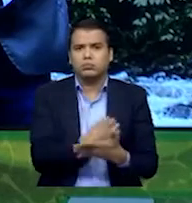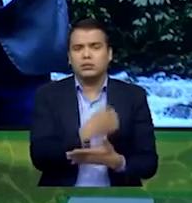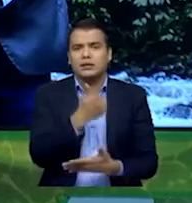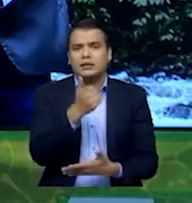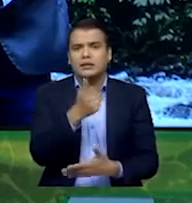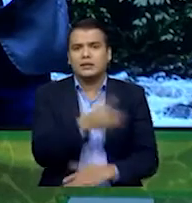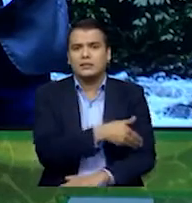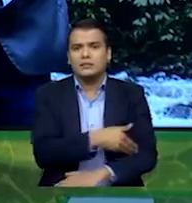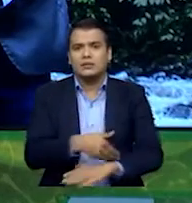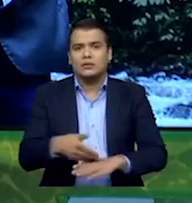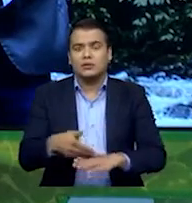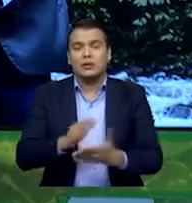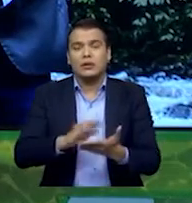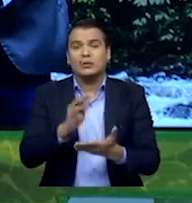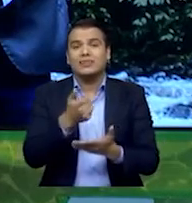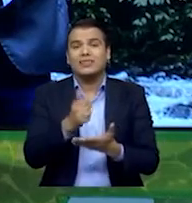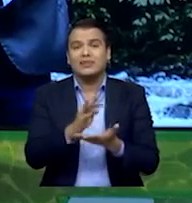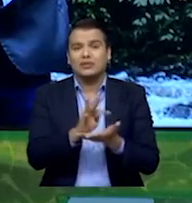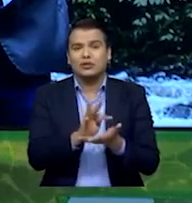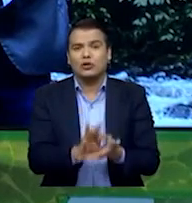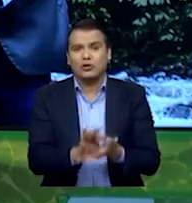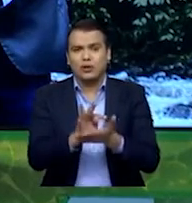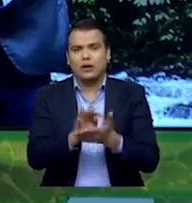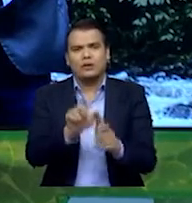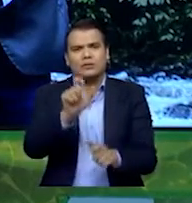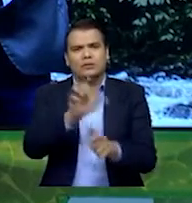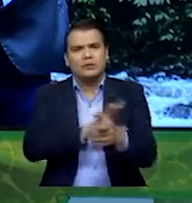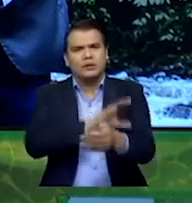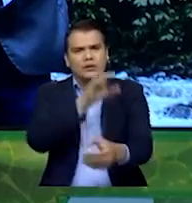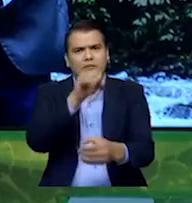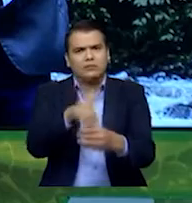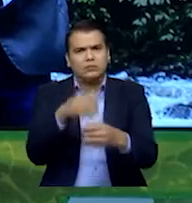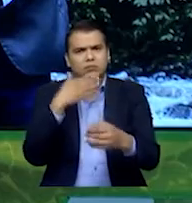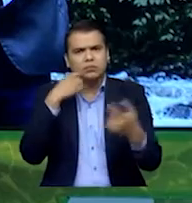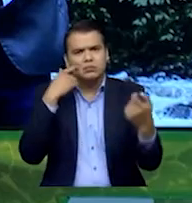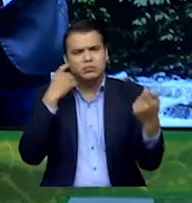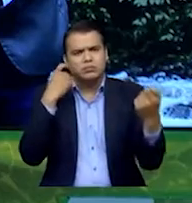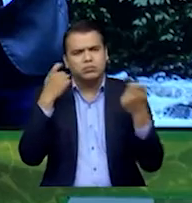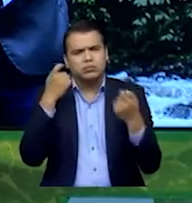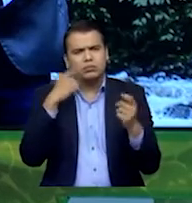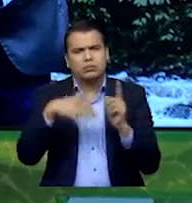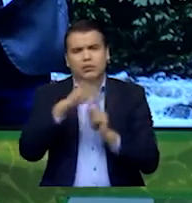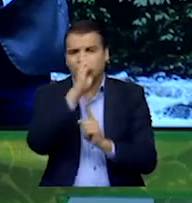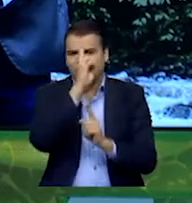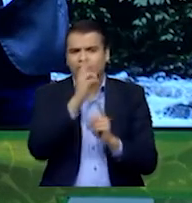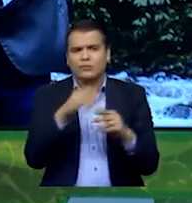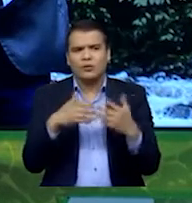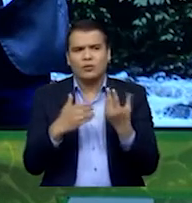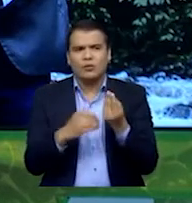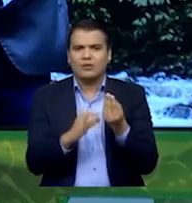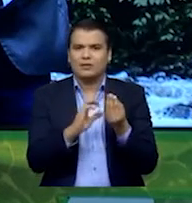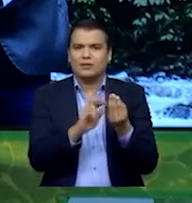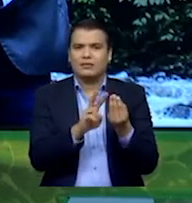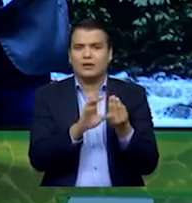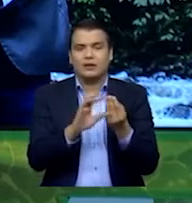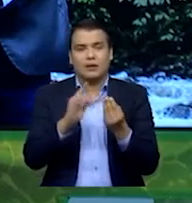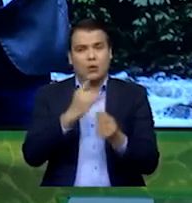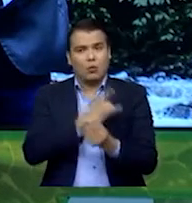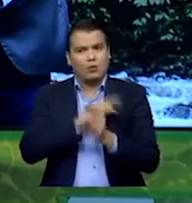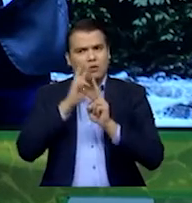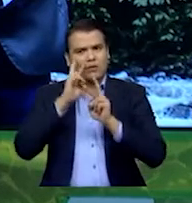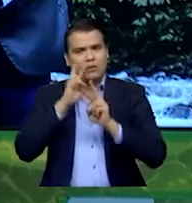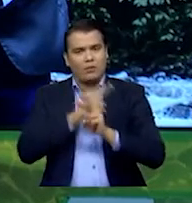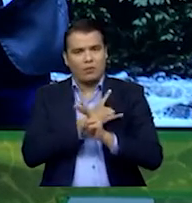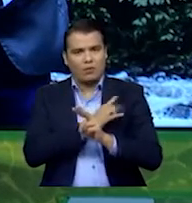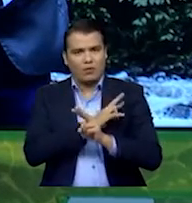tiempo de este lugar sin que deje de ser un paraíso la cbs y la universidad del valle se unieron para realizar un estudio de la capacidad de carga